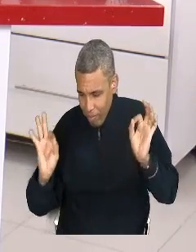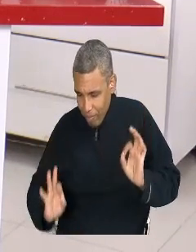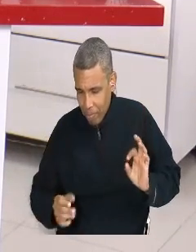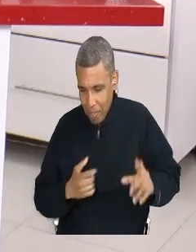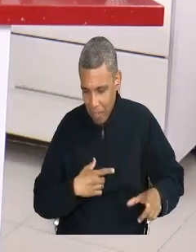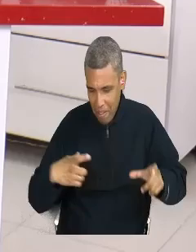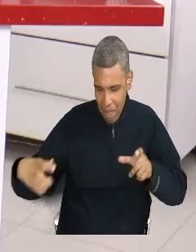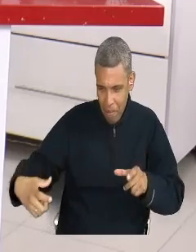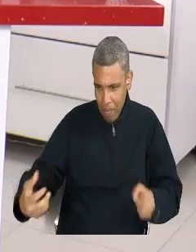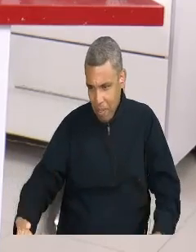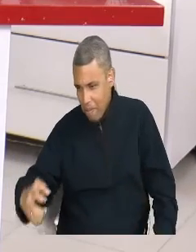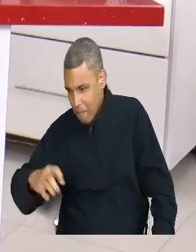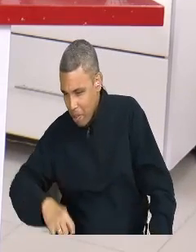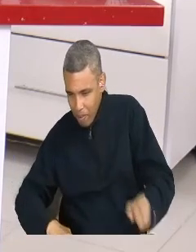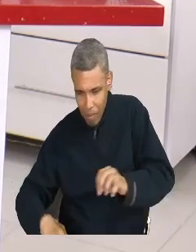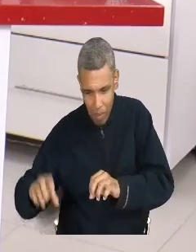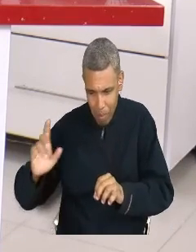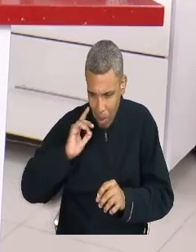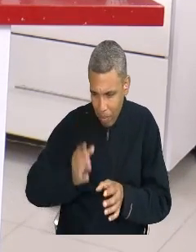permítame, este acá.